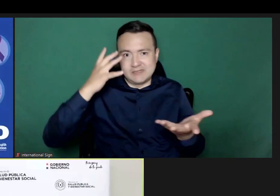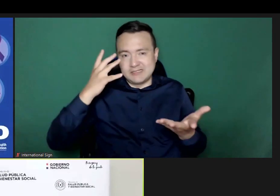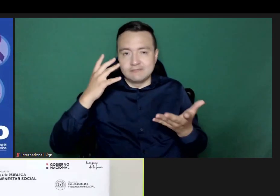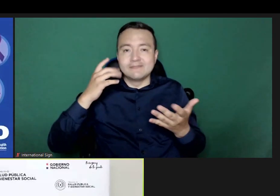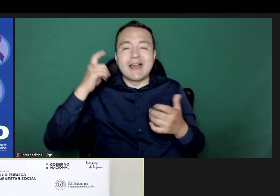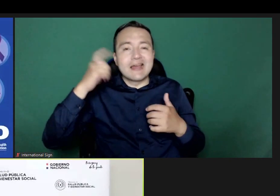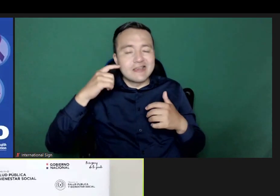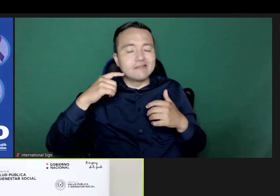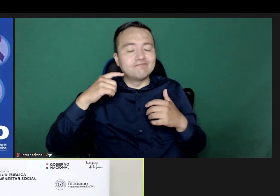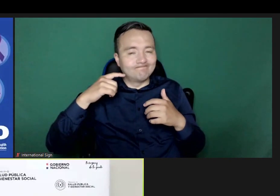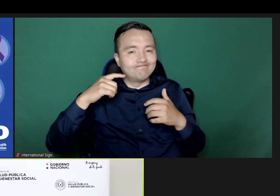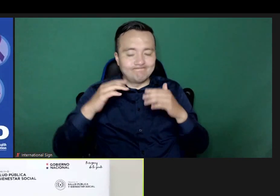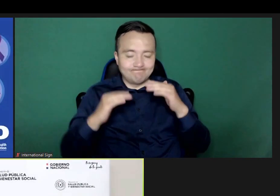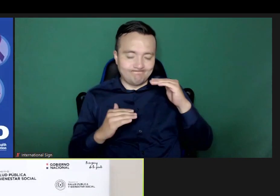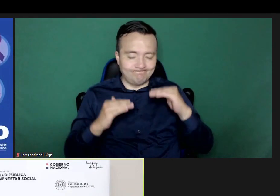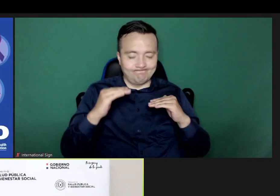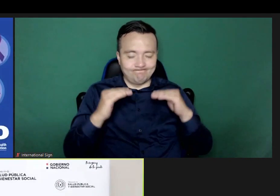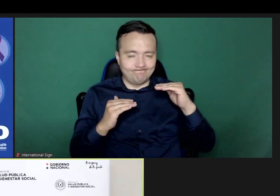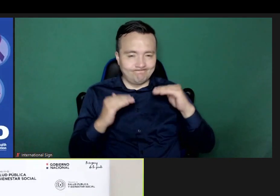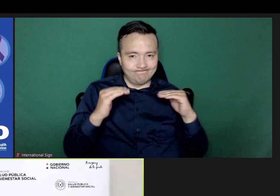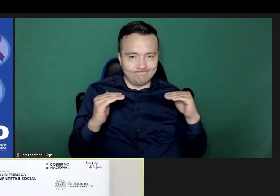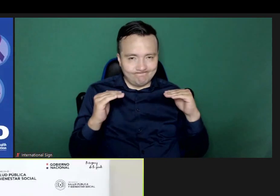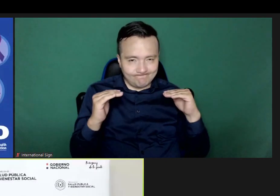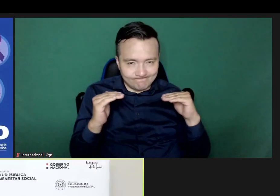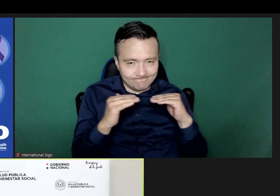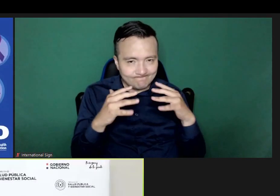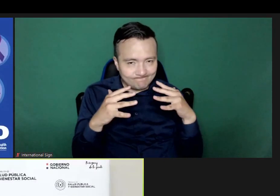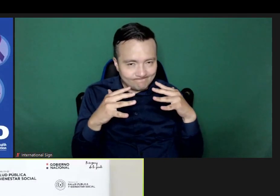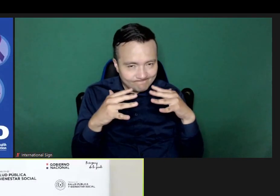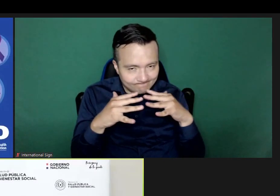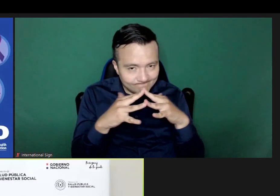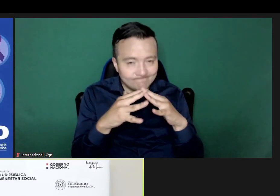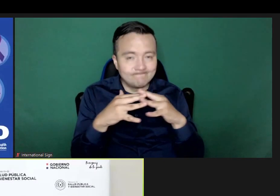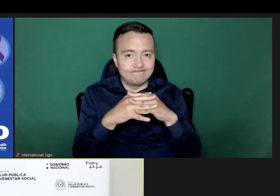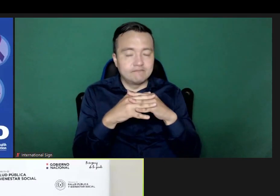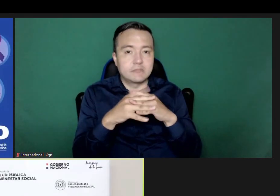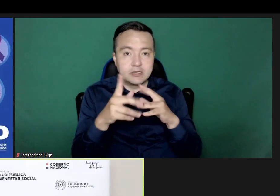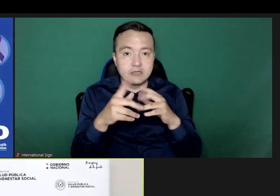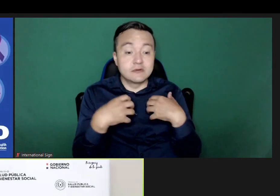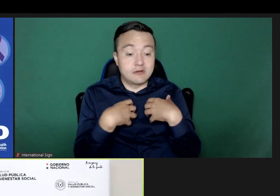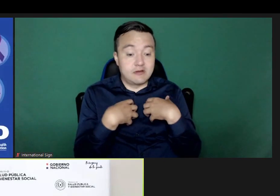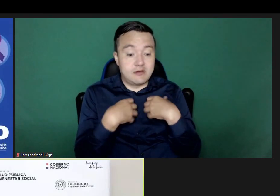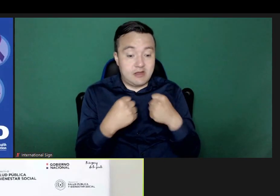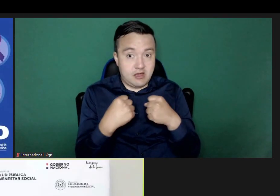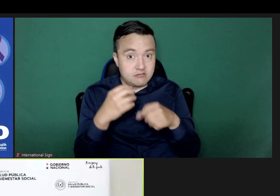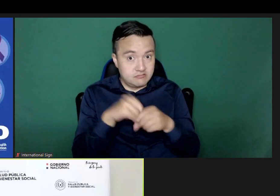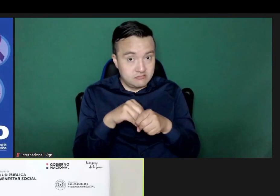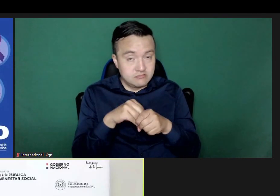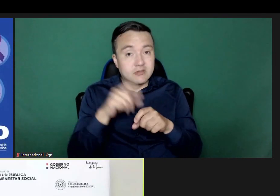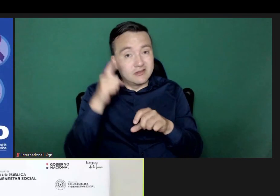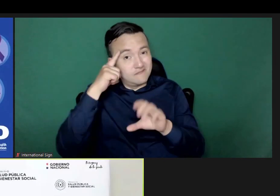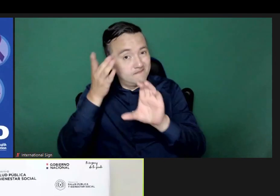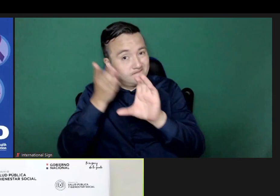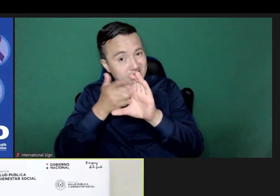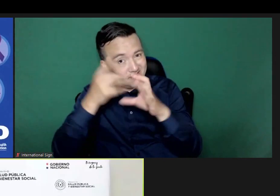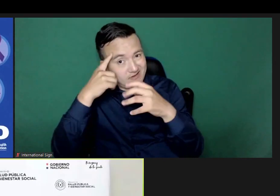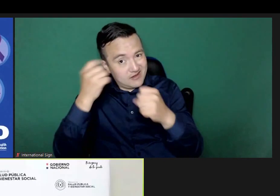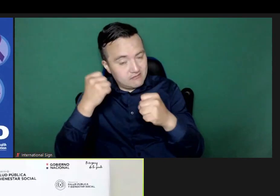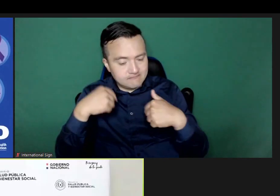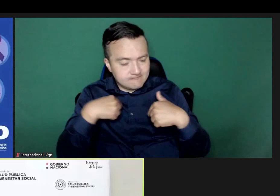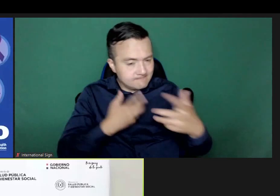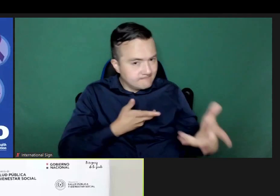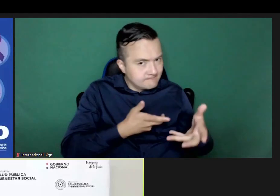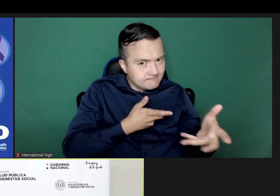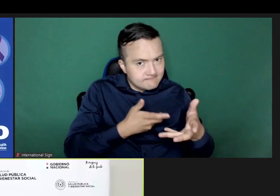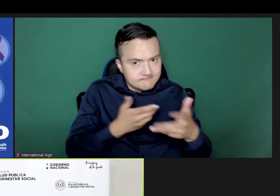de la atención en enfermedades crónicas y en salud mental también, lo que es la articulación con el sector privado. Sí